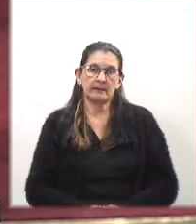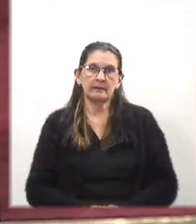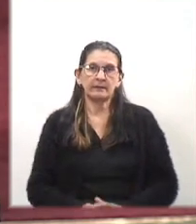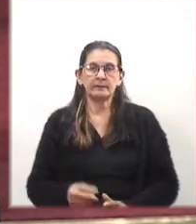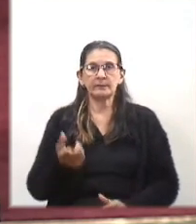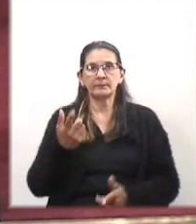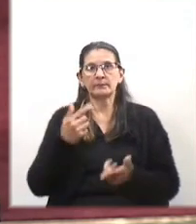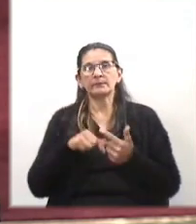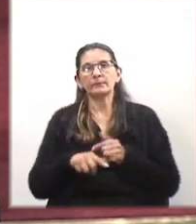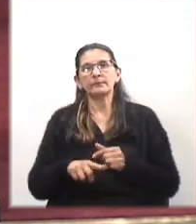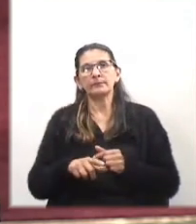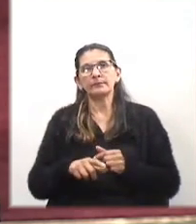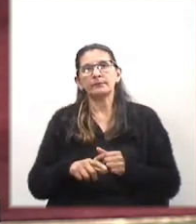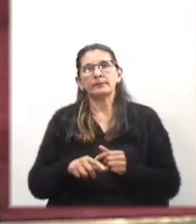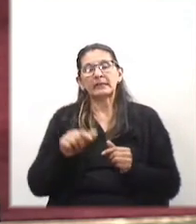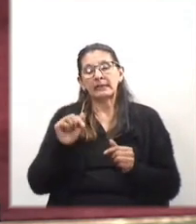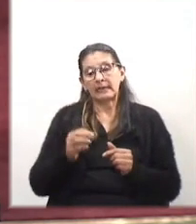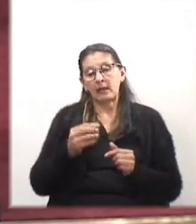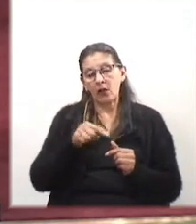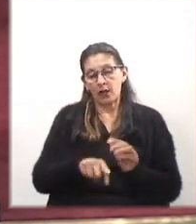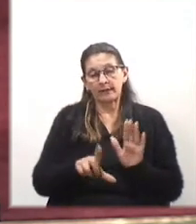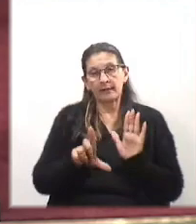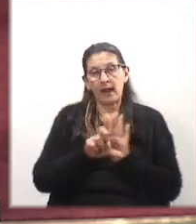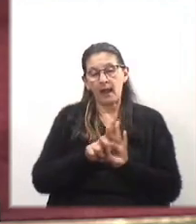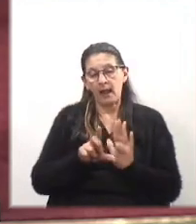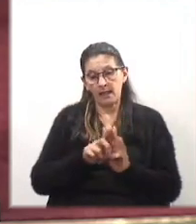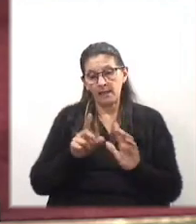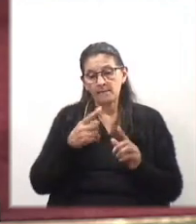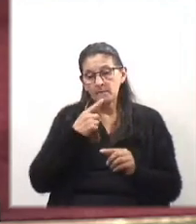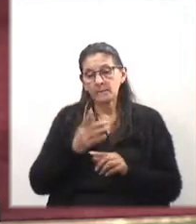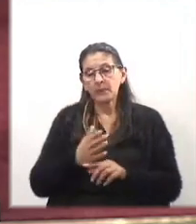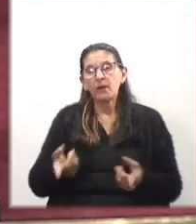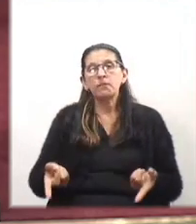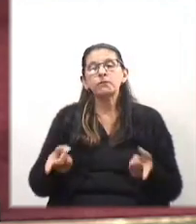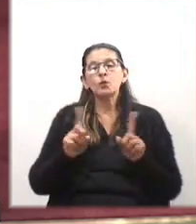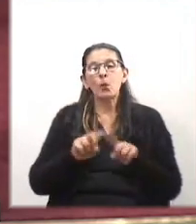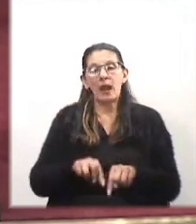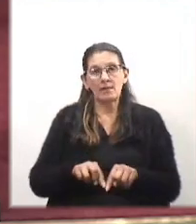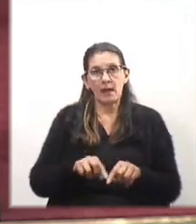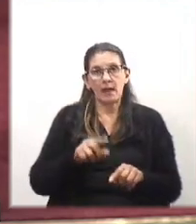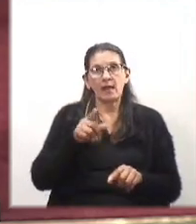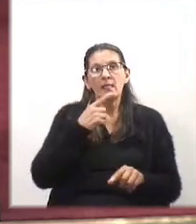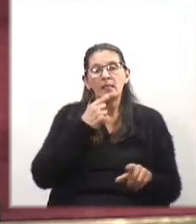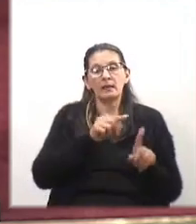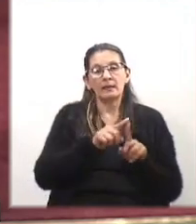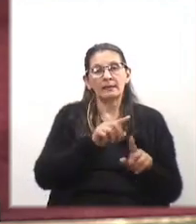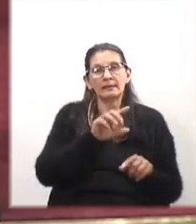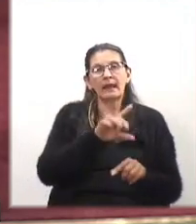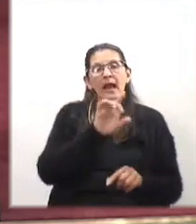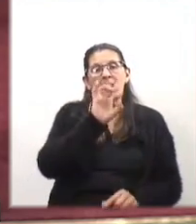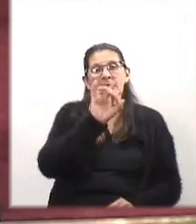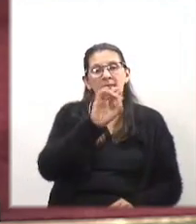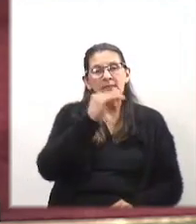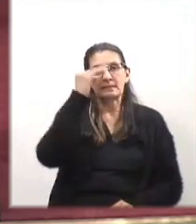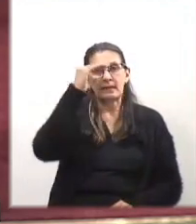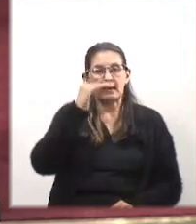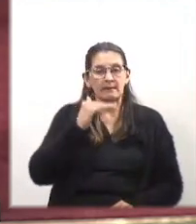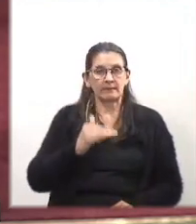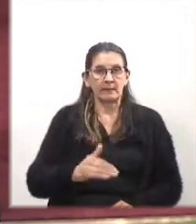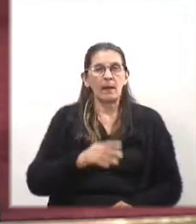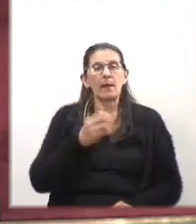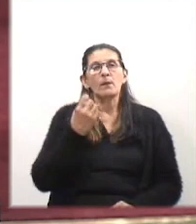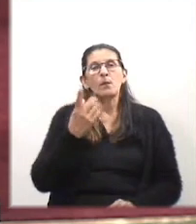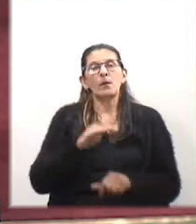a los profesionales que con esta ley vuelven a ejercer, puedan pasar de la carrera a 15 categorías, con un mínimo para